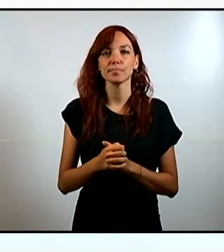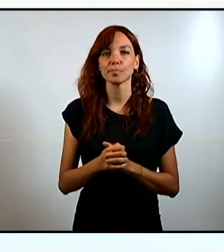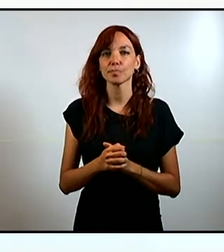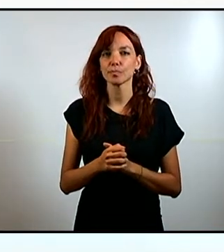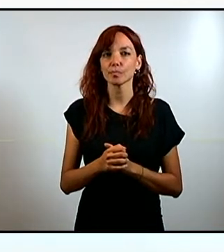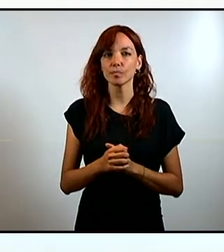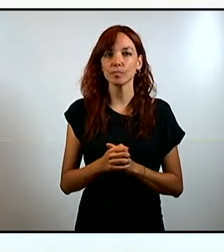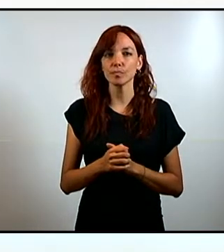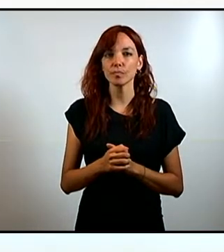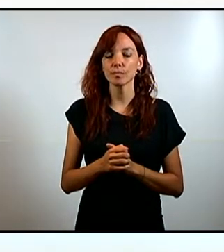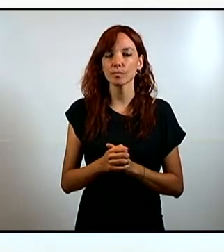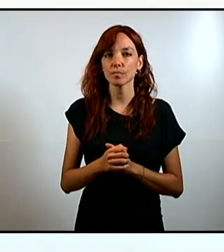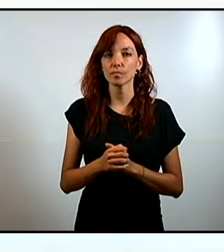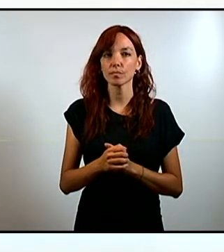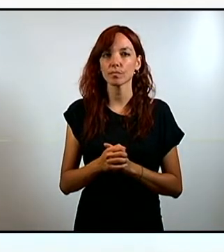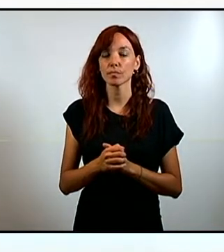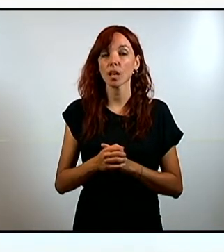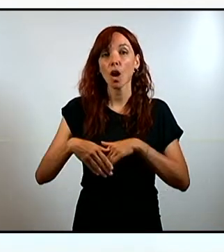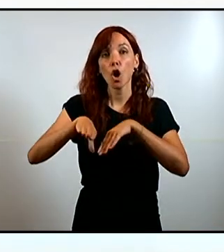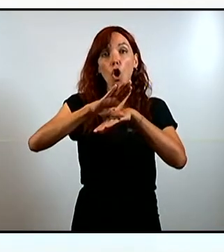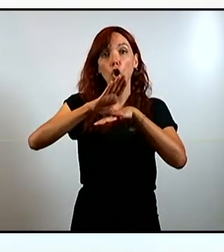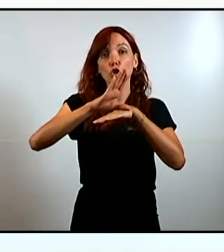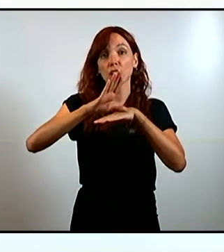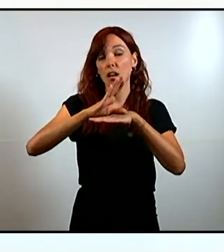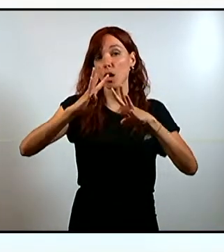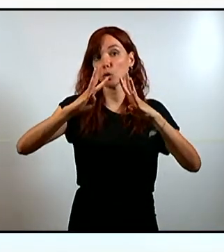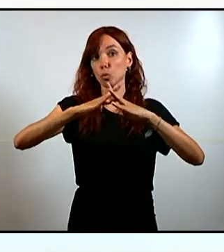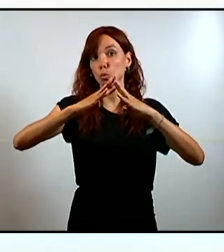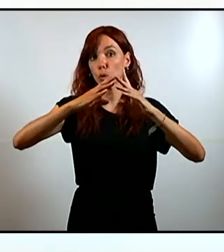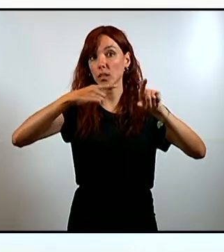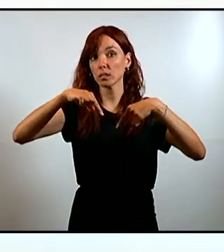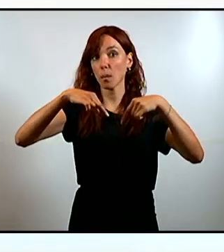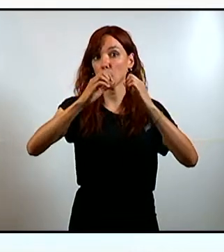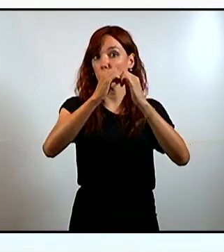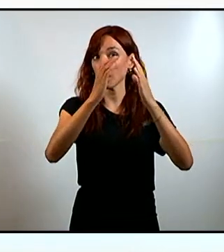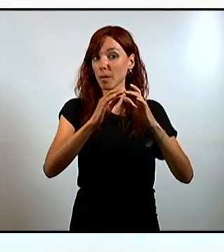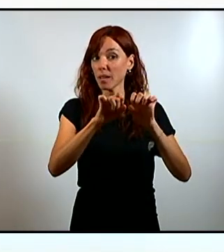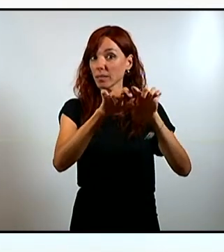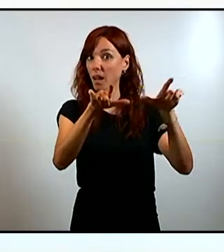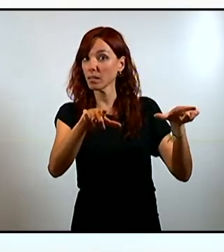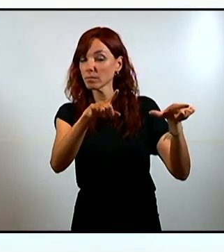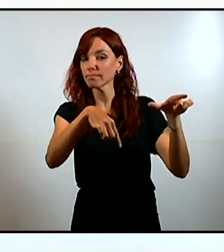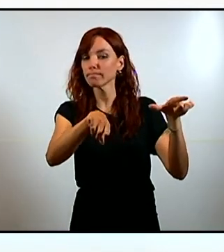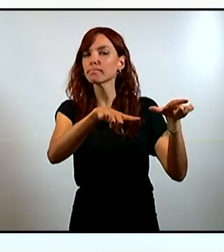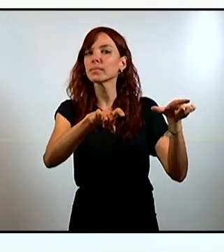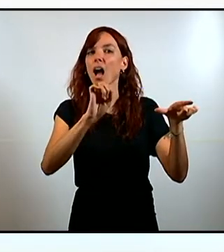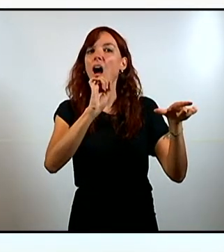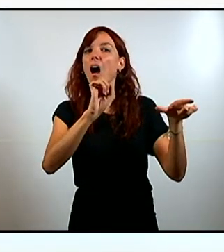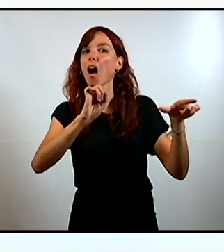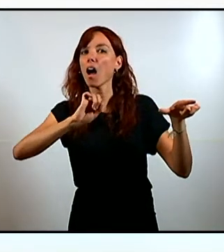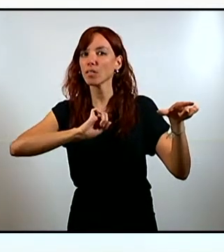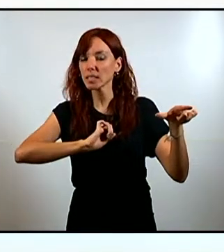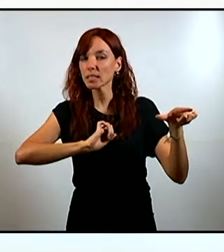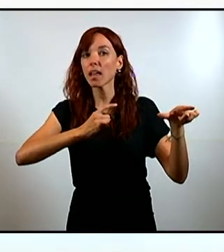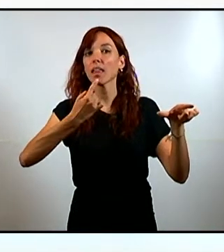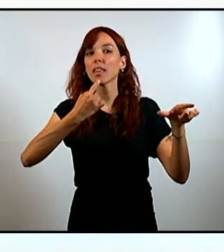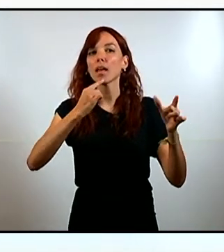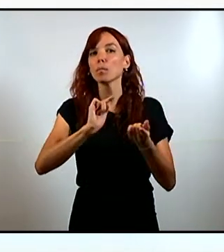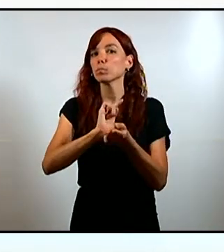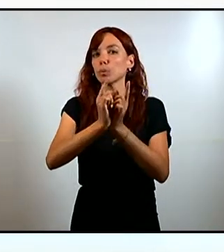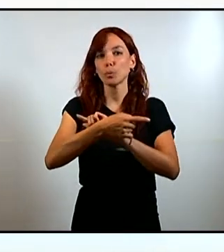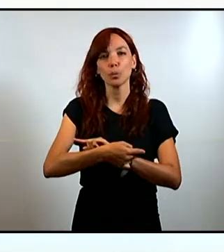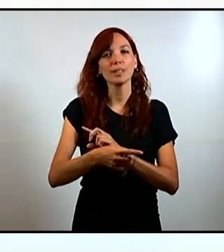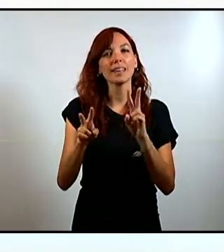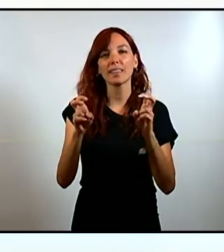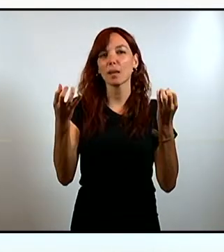Así debo anunciarles que la Consejería de Infraestructura, Transporte y Vivienda ha comunicado la modificación de los plazos